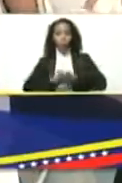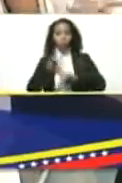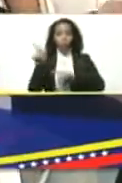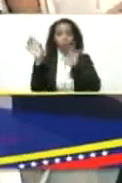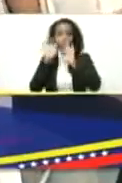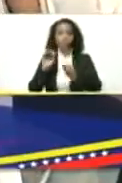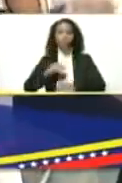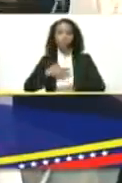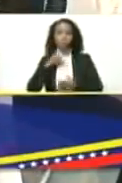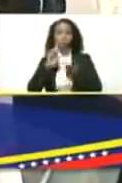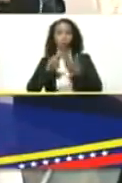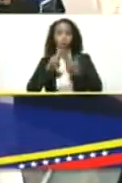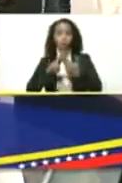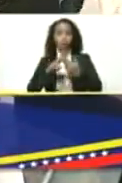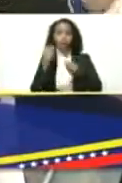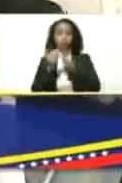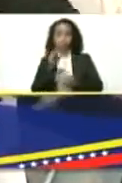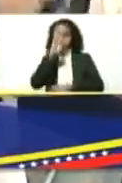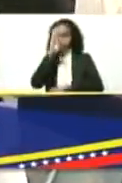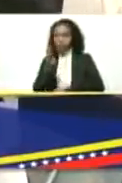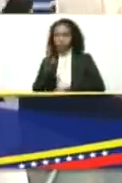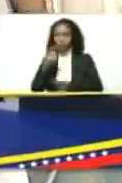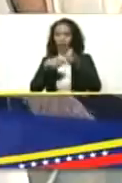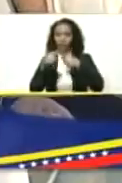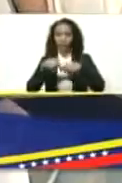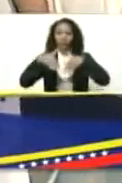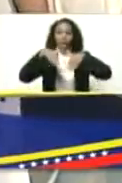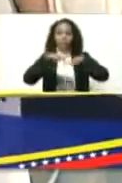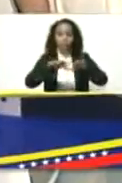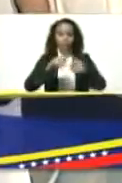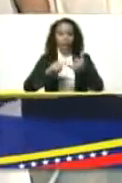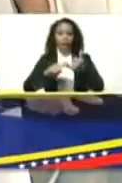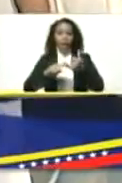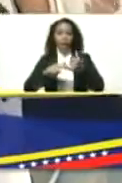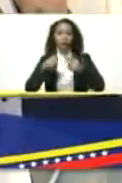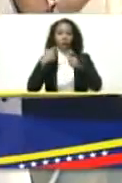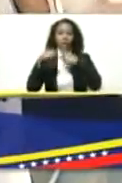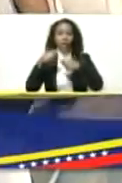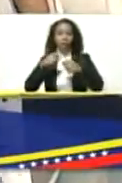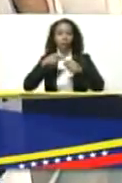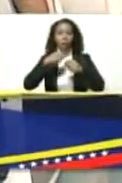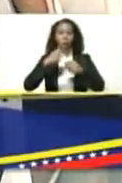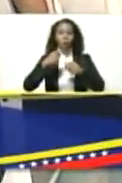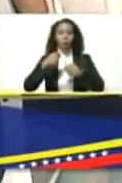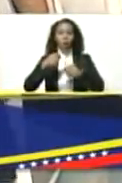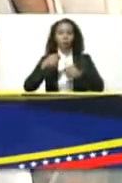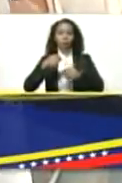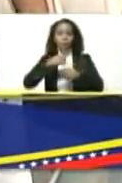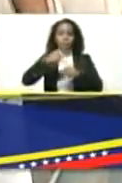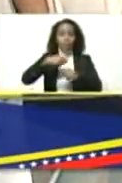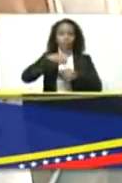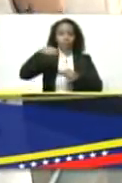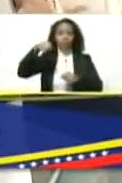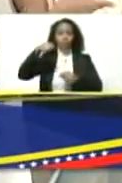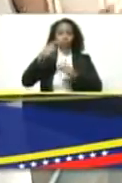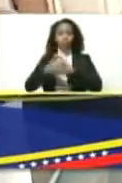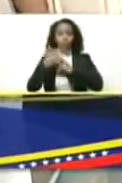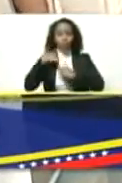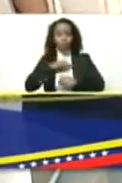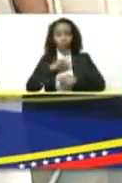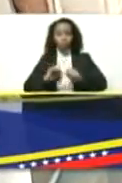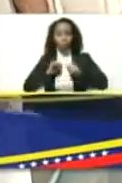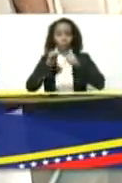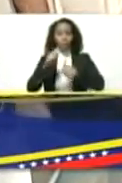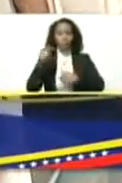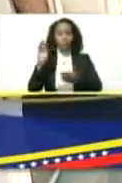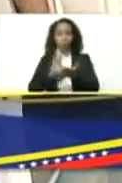podemos conocer directamente a los que venden las telas, los que venden los hilos, y bueno, podemos nosotros economizar y poner